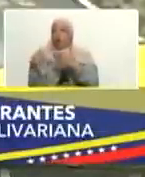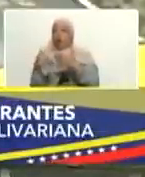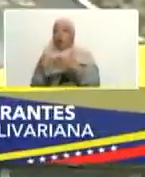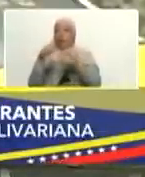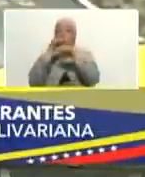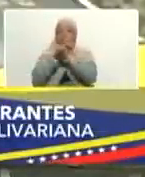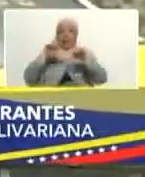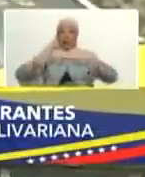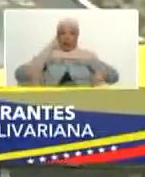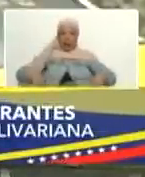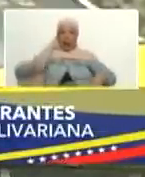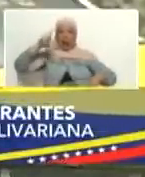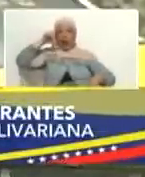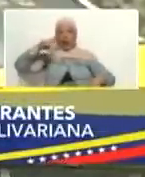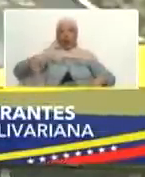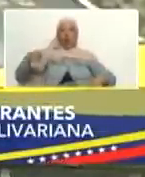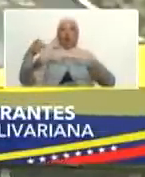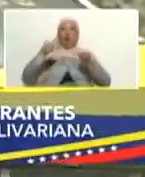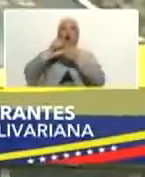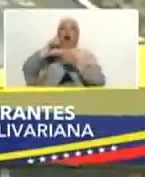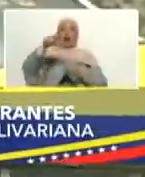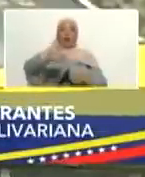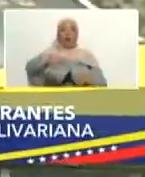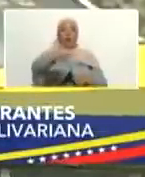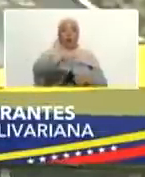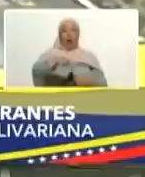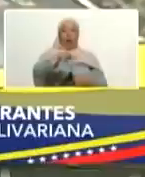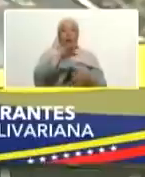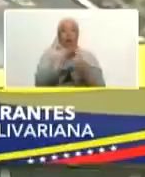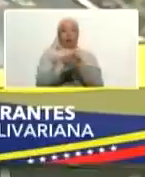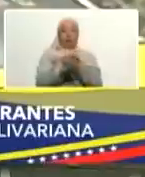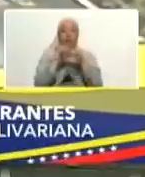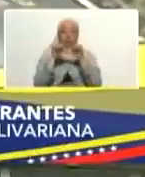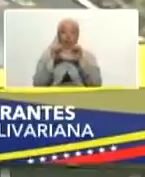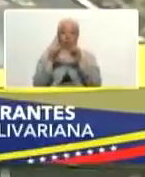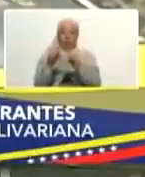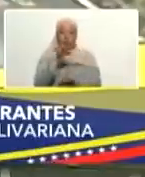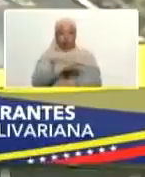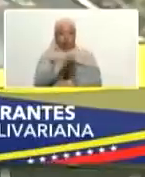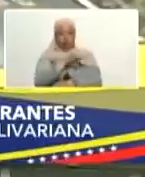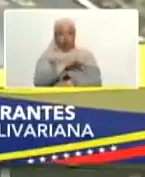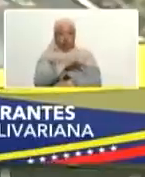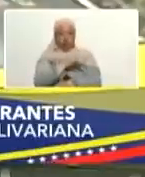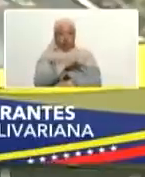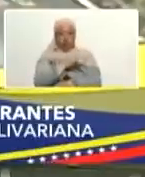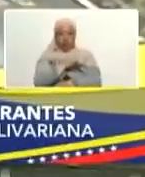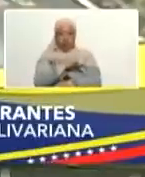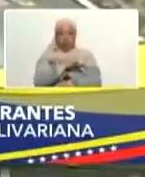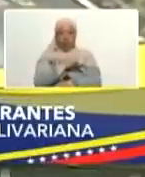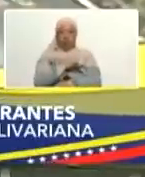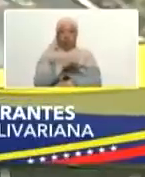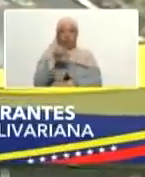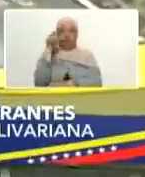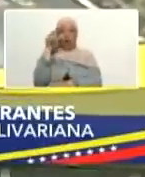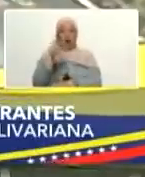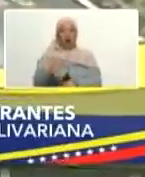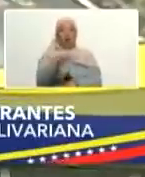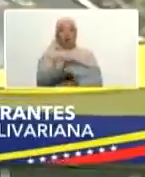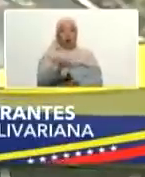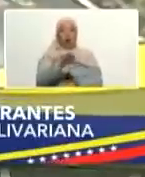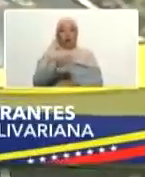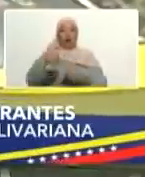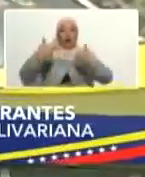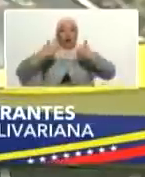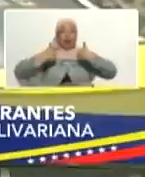Armada abrazada a su pueblo, en una dimensión social, abrazada al pueblo afectado por